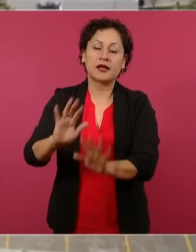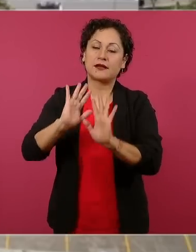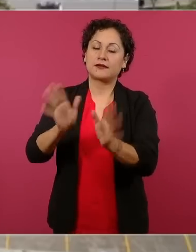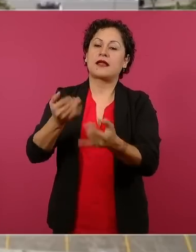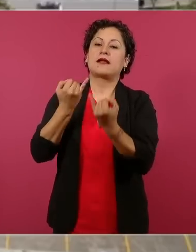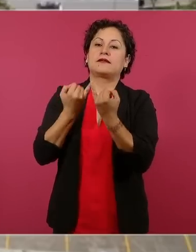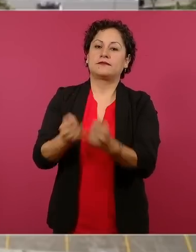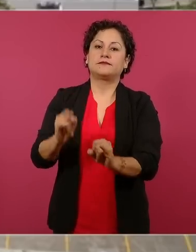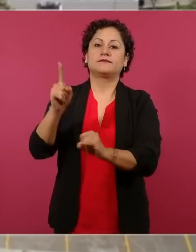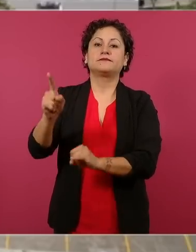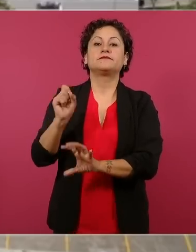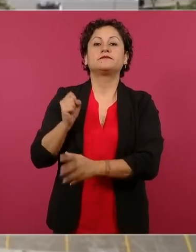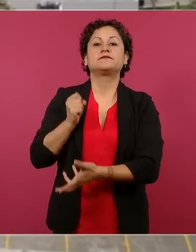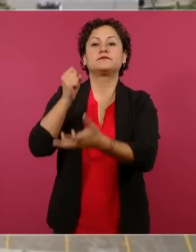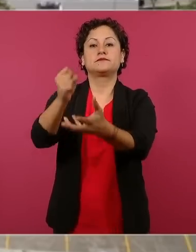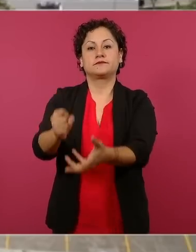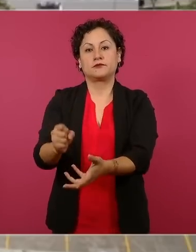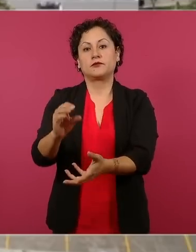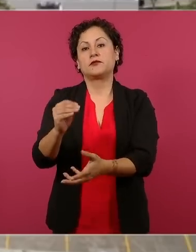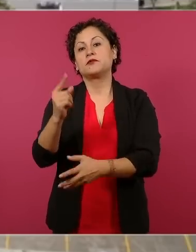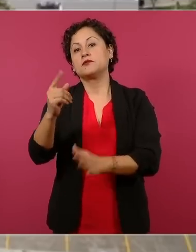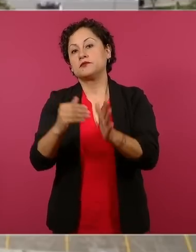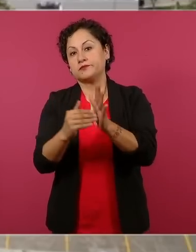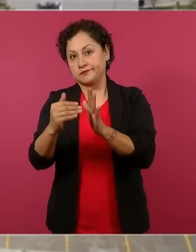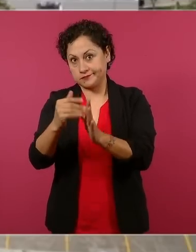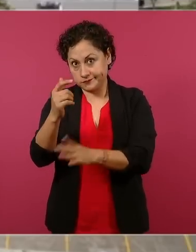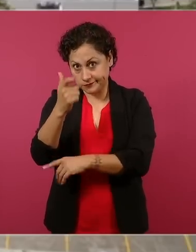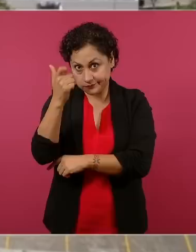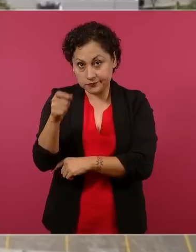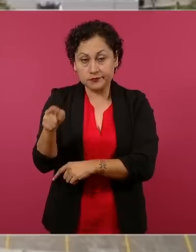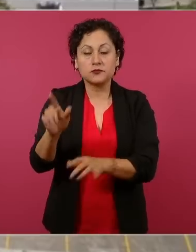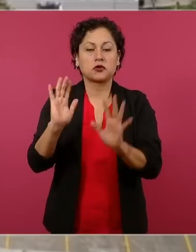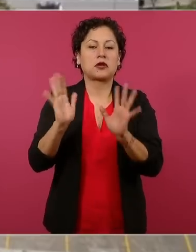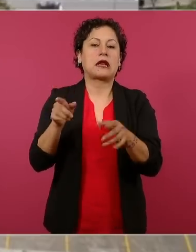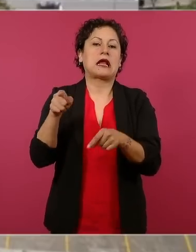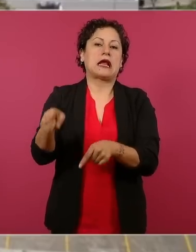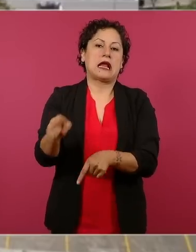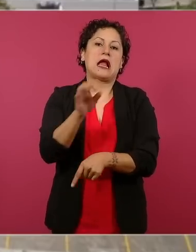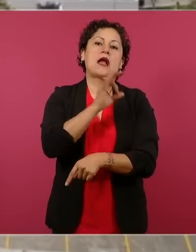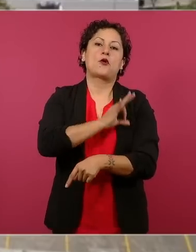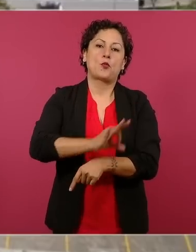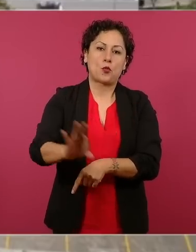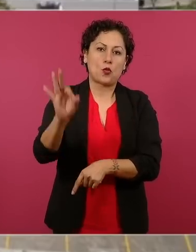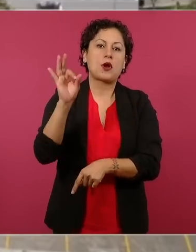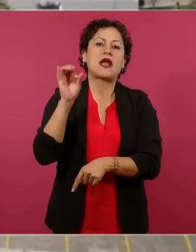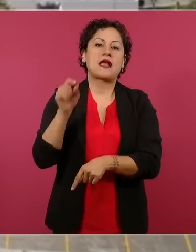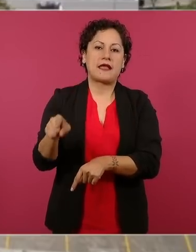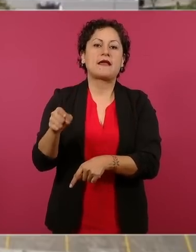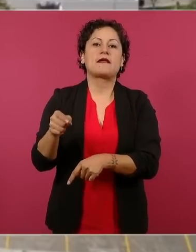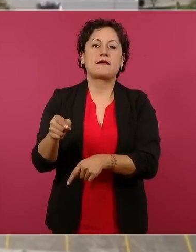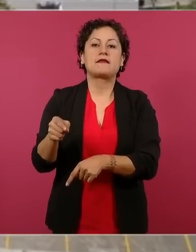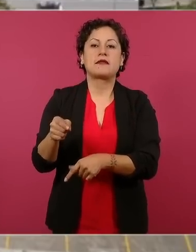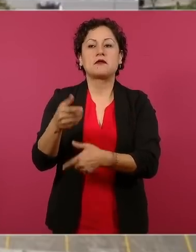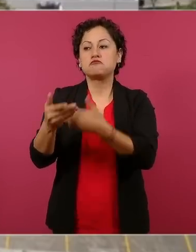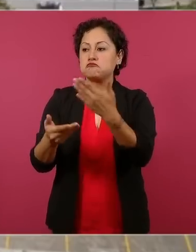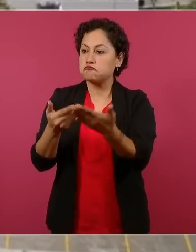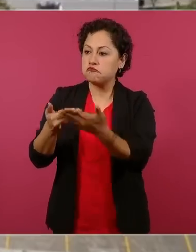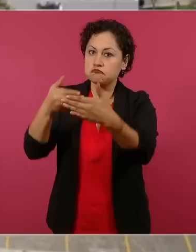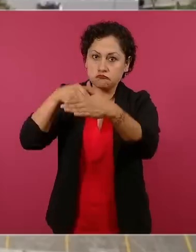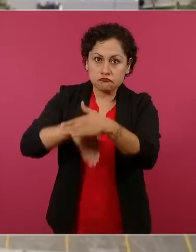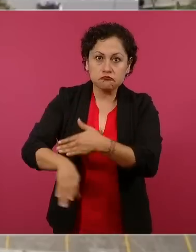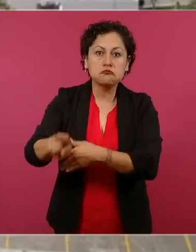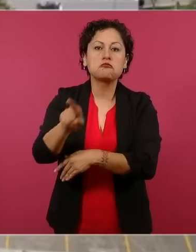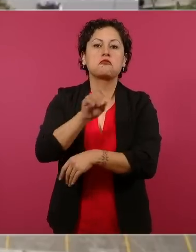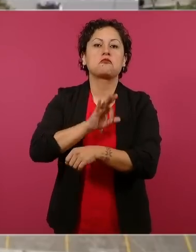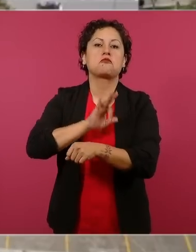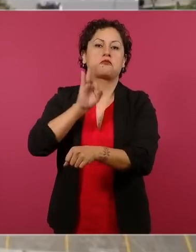de pesos que afortunadamente permite que este hospital preste servicios para la población sin seguridad